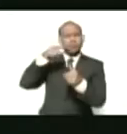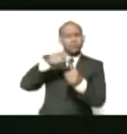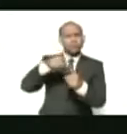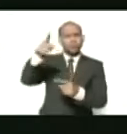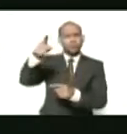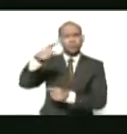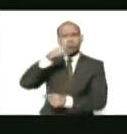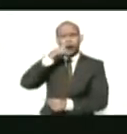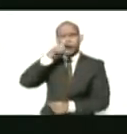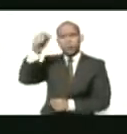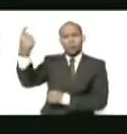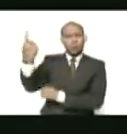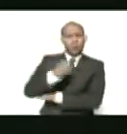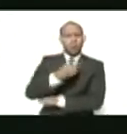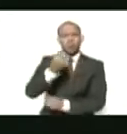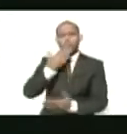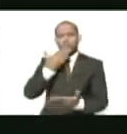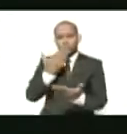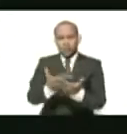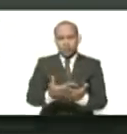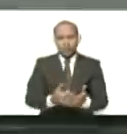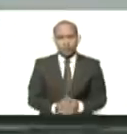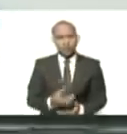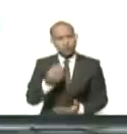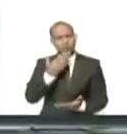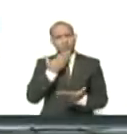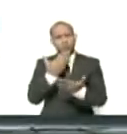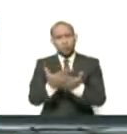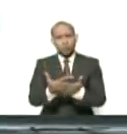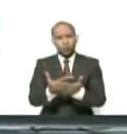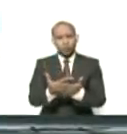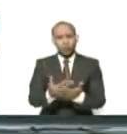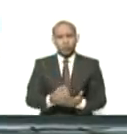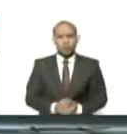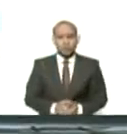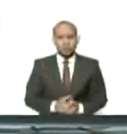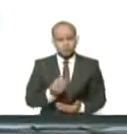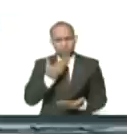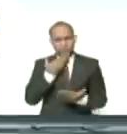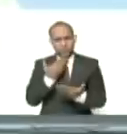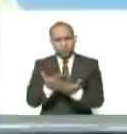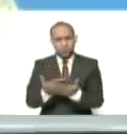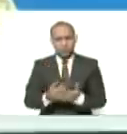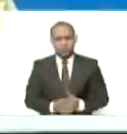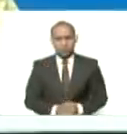instrucciones. Muchísimas gracias. Muchas gracias. Thank you very much.